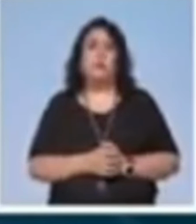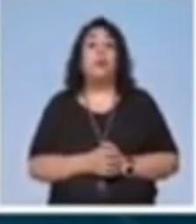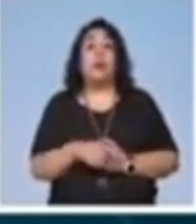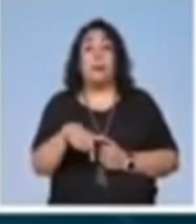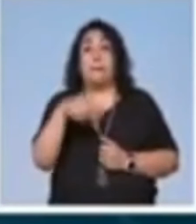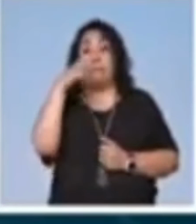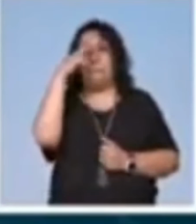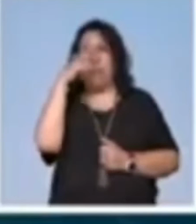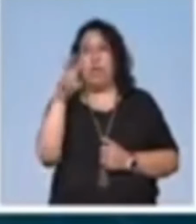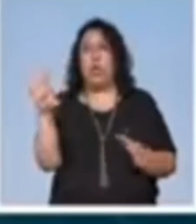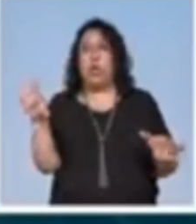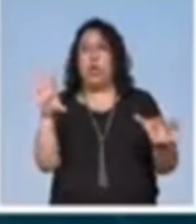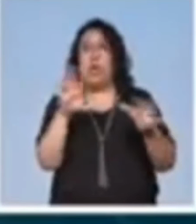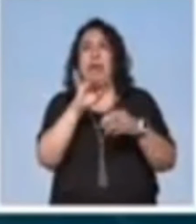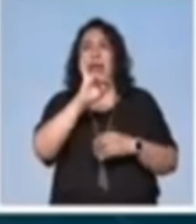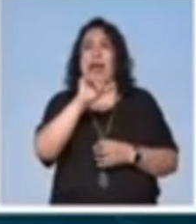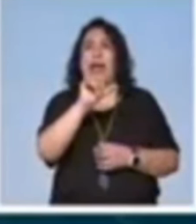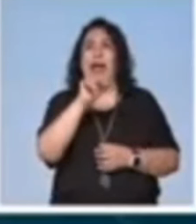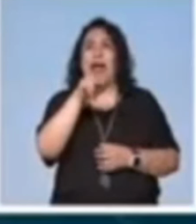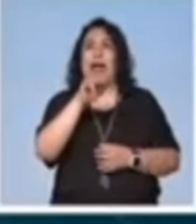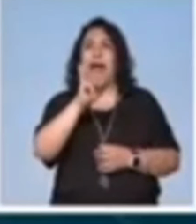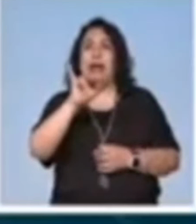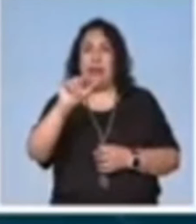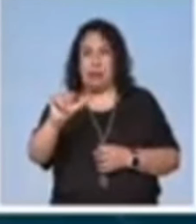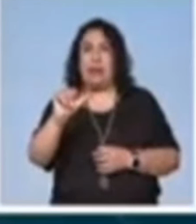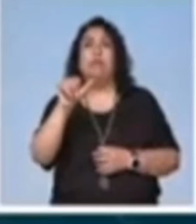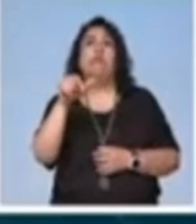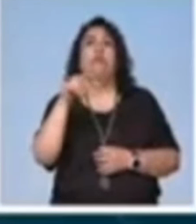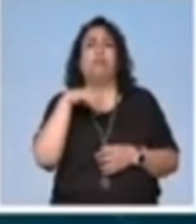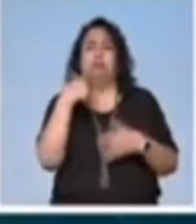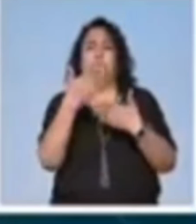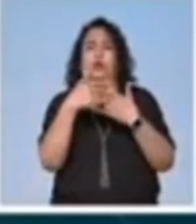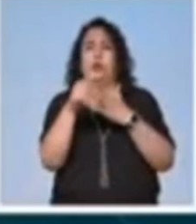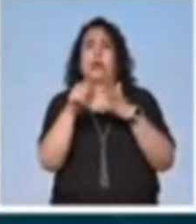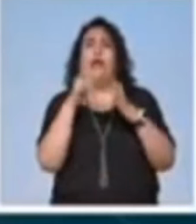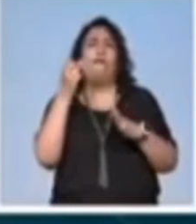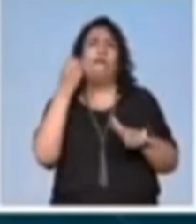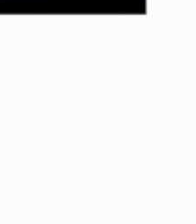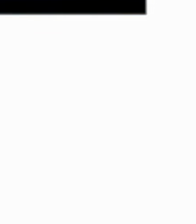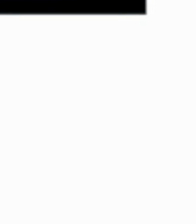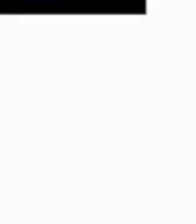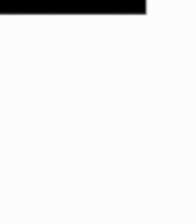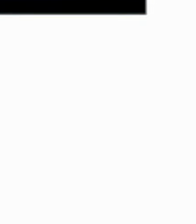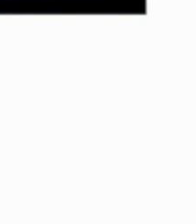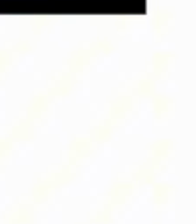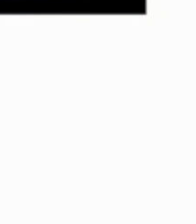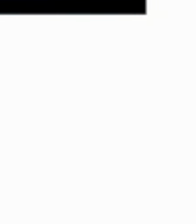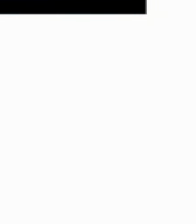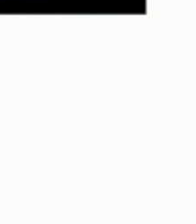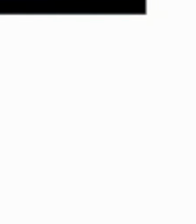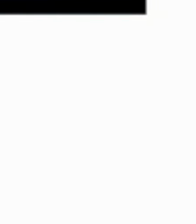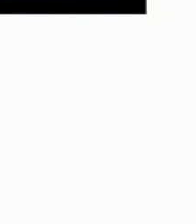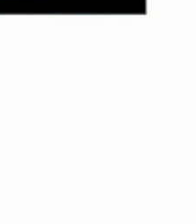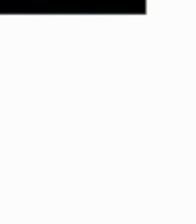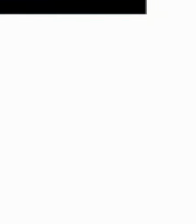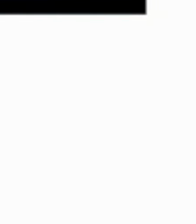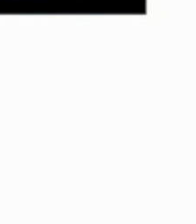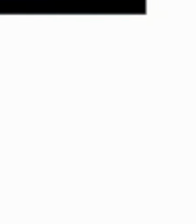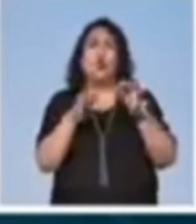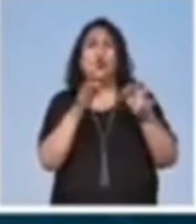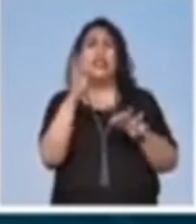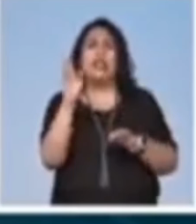En México, la Alianza Nacional de Inteligencia Artificial realizará en unos meses un foro en el Instituto de Investigaciones Jurídicas de la UNAM, en